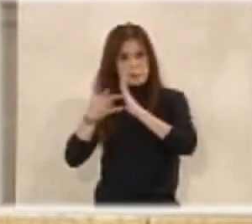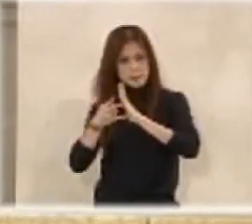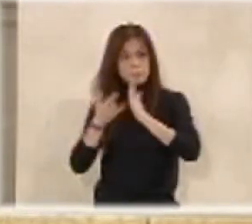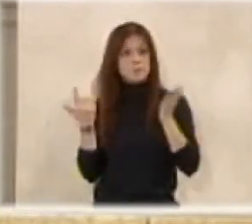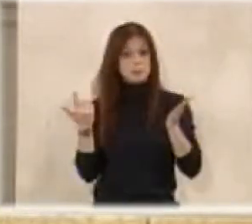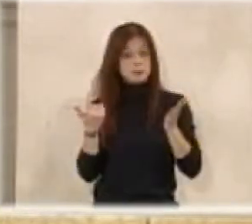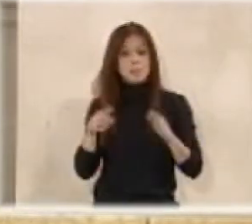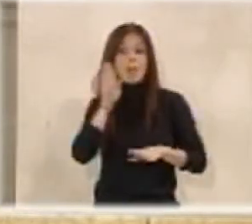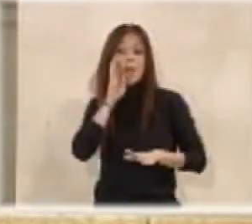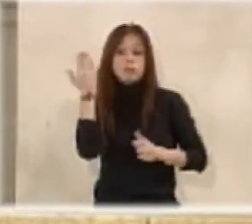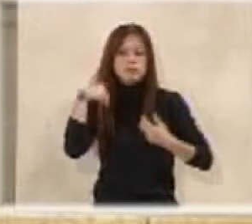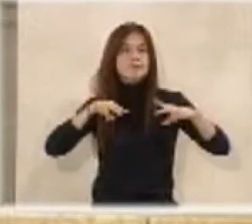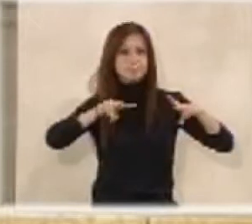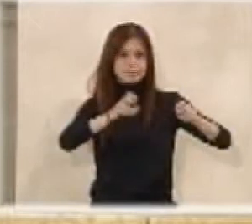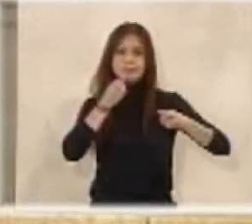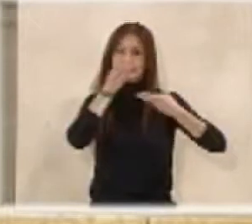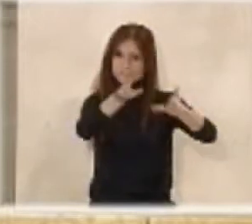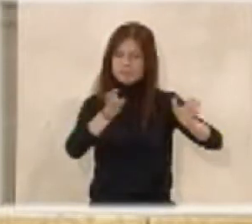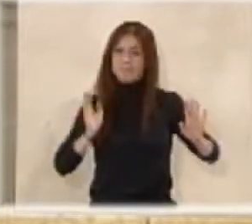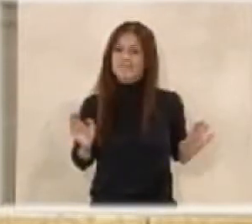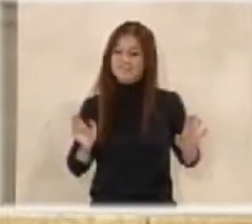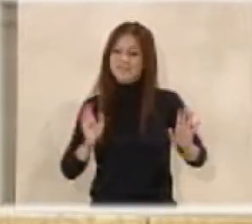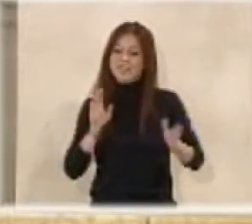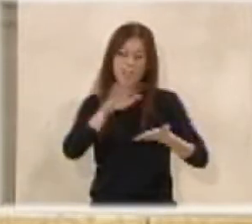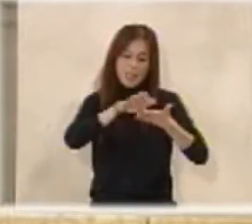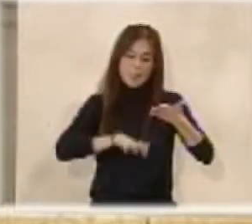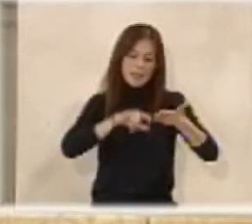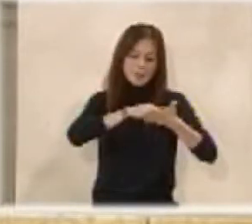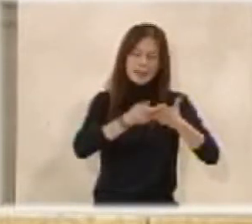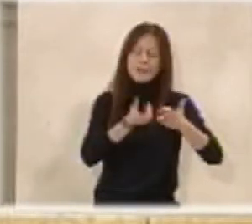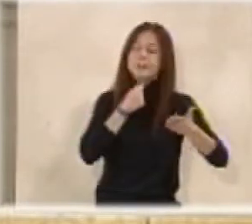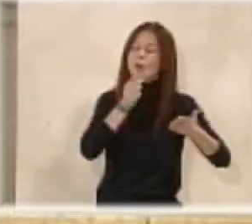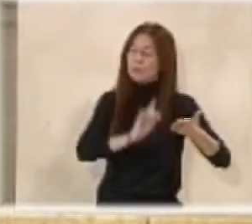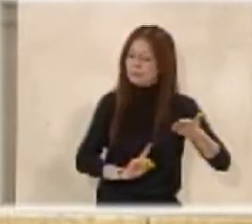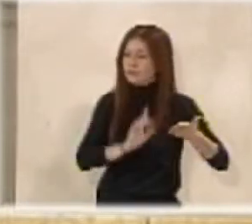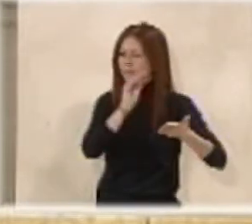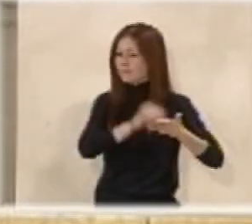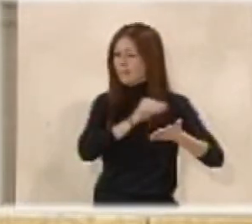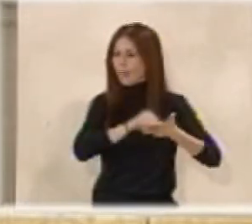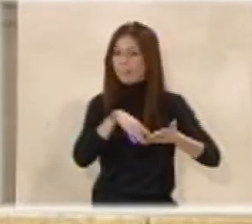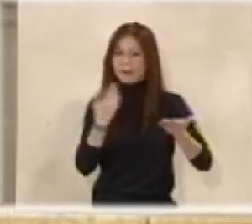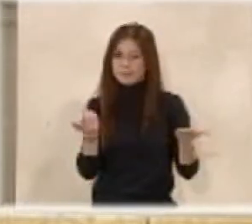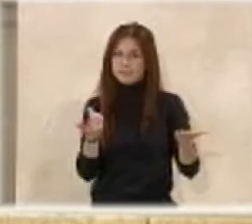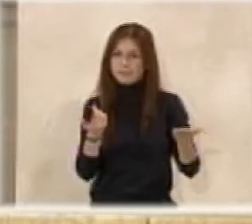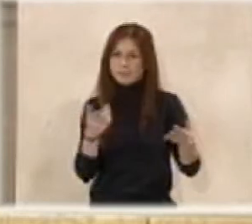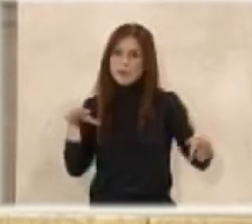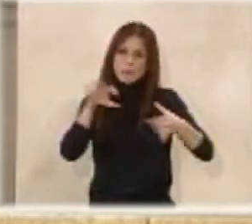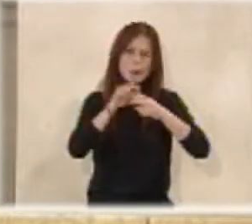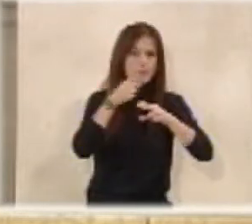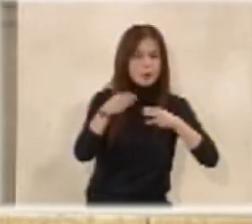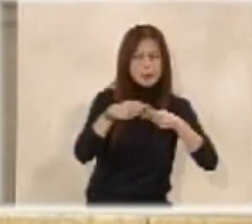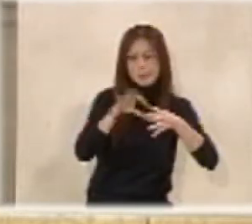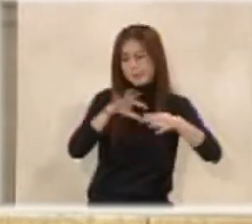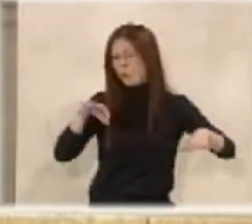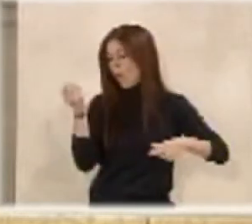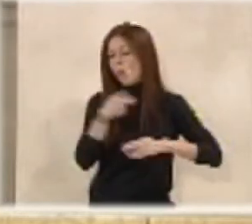de los cuales, como he dicho al principio, no siempre nos gustan, no siempre se emiten en el sentido que a los políticos, los